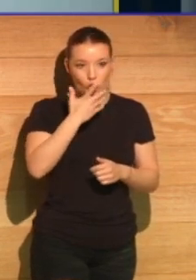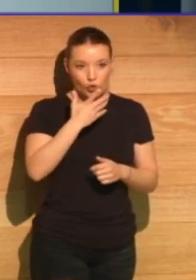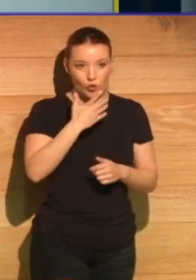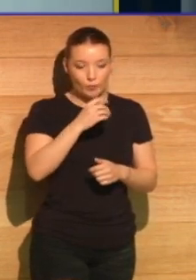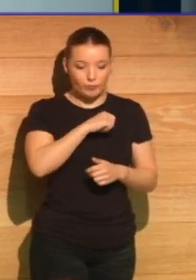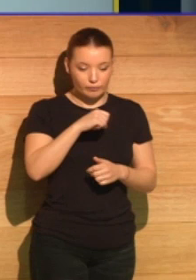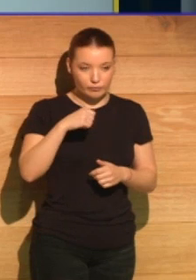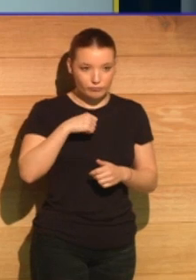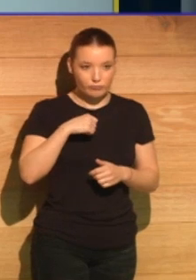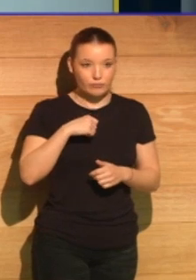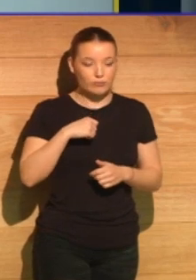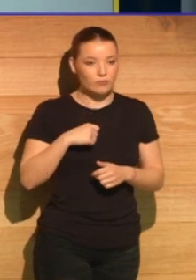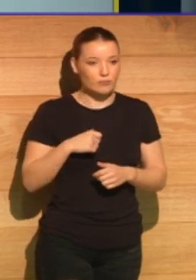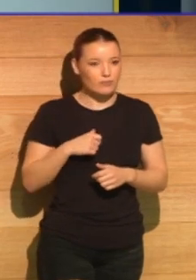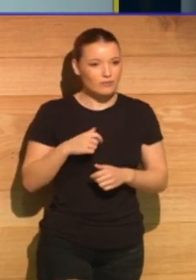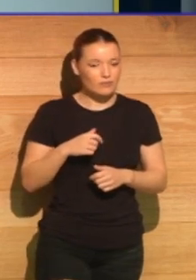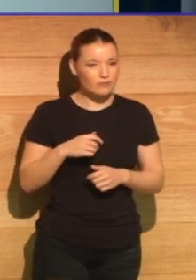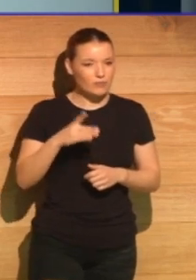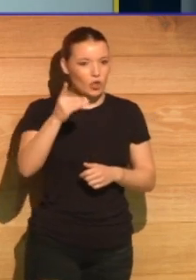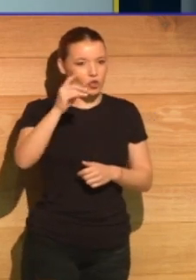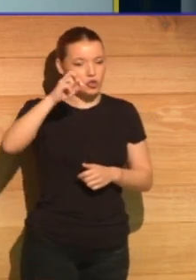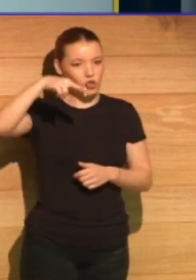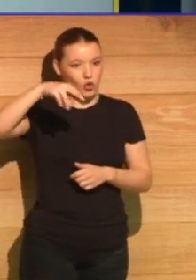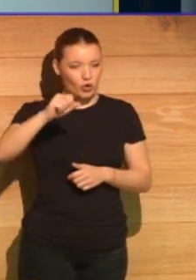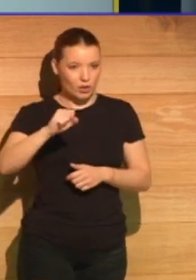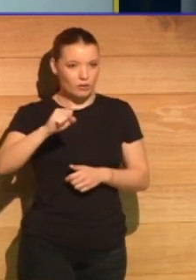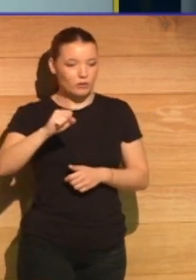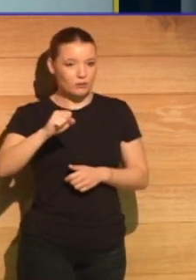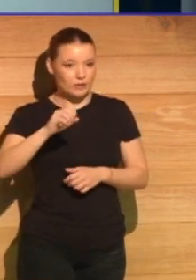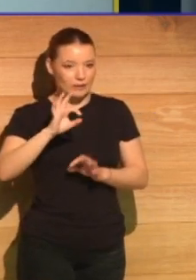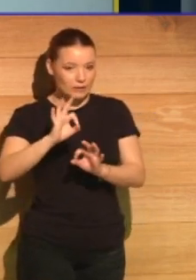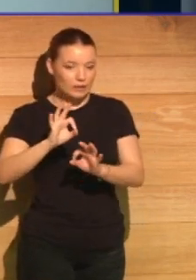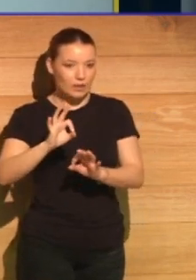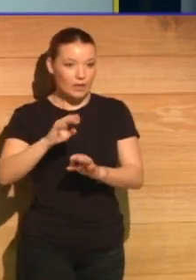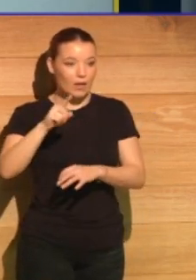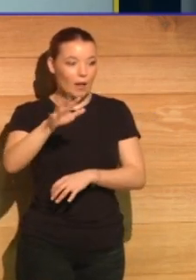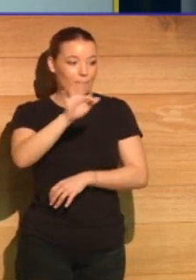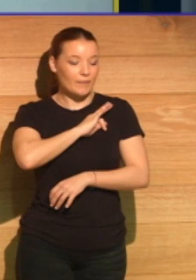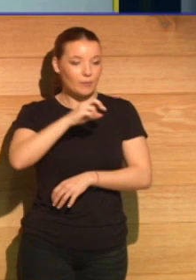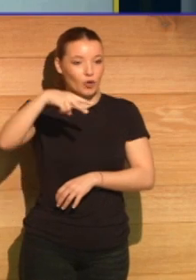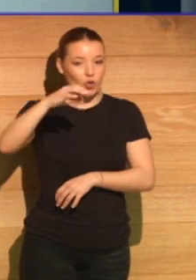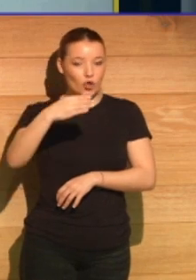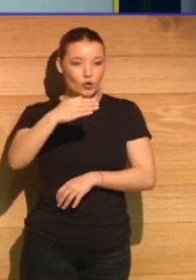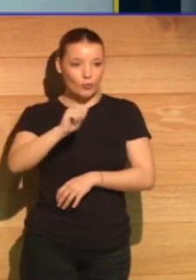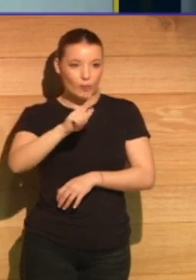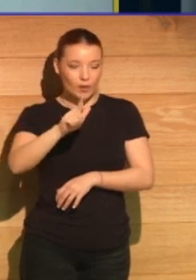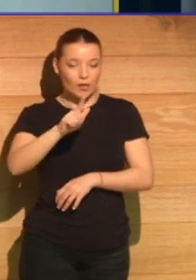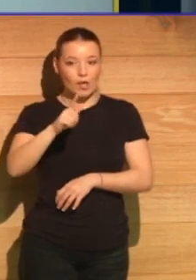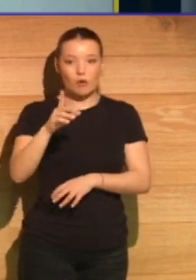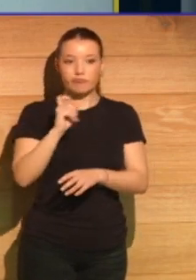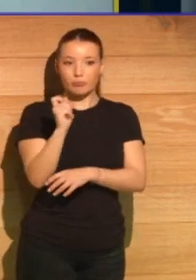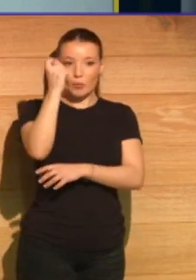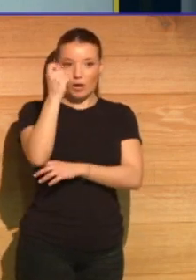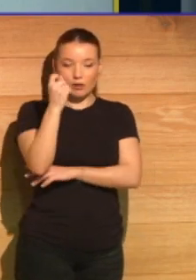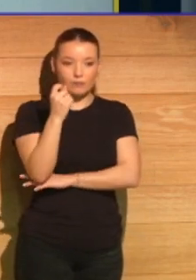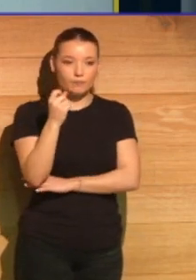Donna Strickland. Donna Strickland, que consiguió el Premio Nobel de Física hace un par de años,